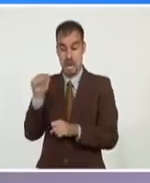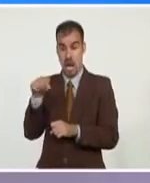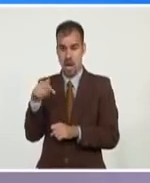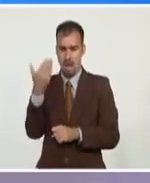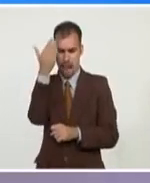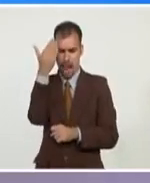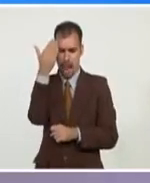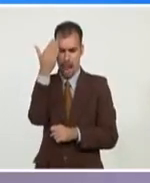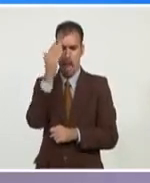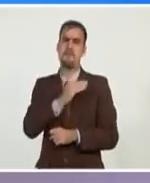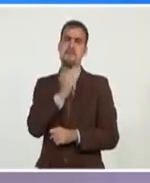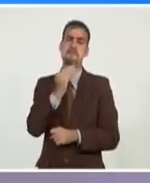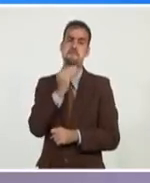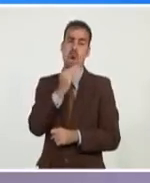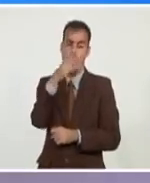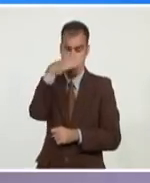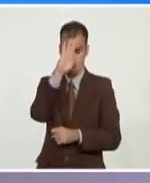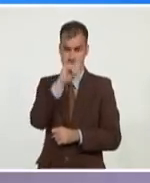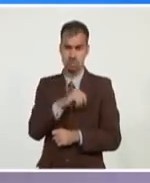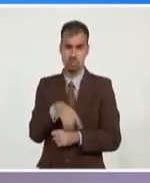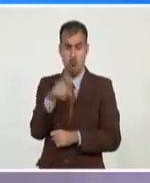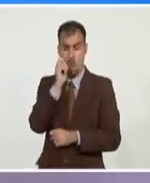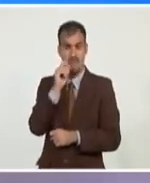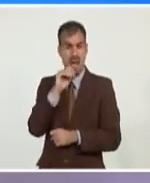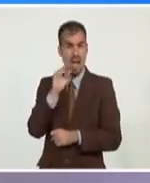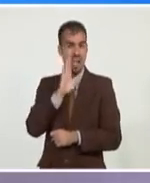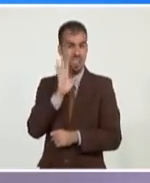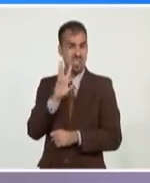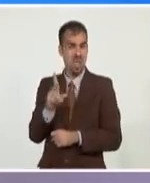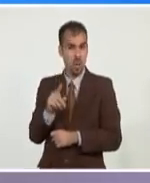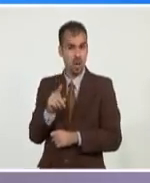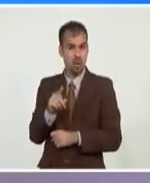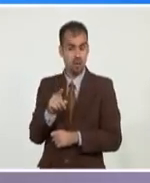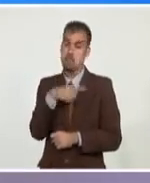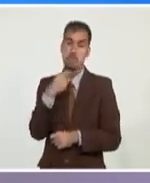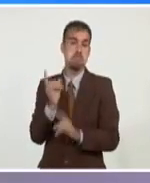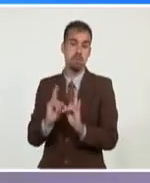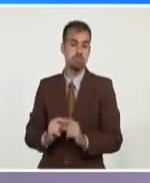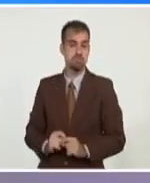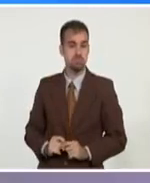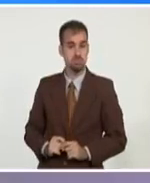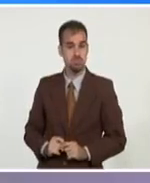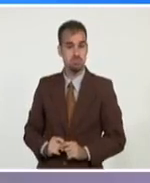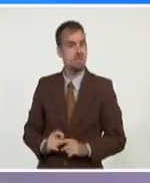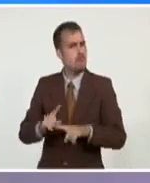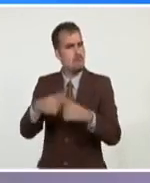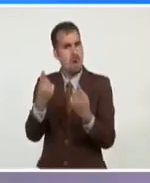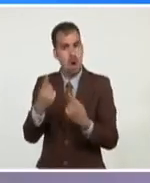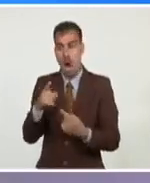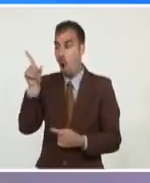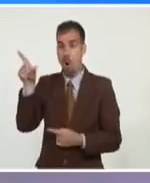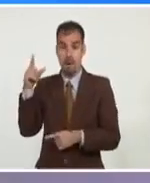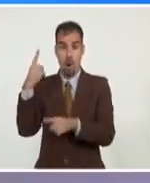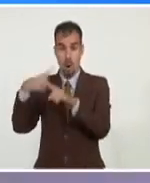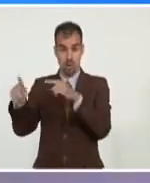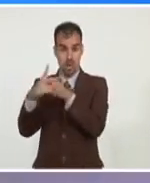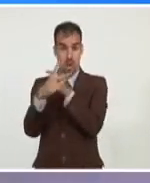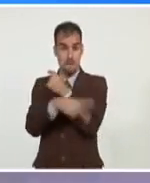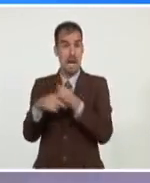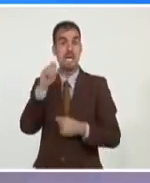un delincuente común murió ese día. ¿Por qué? Murió porque quiso hacerlo, alentado por otros desde el exterior. Y